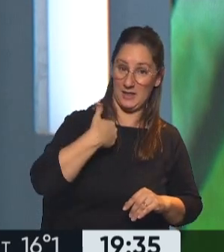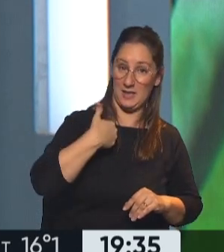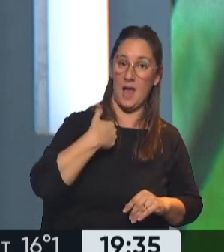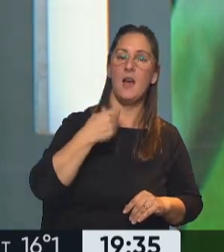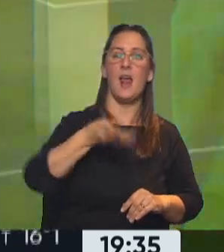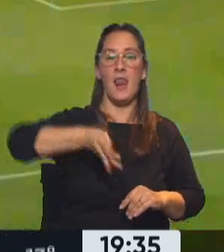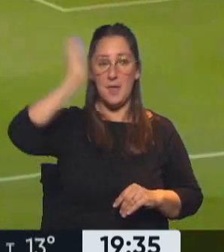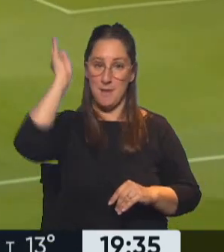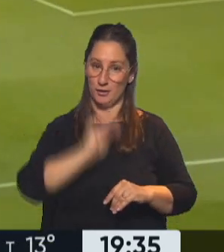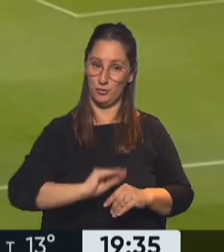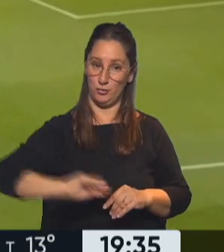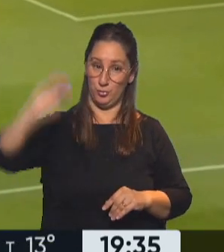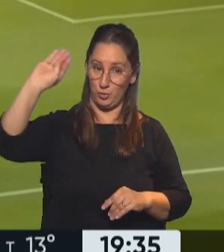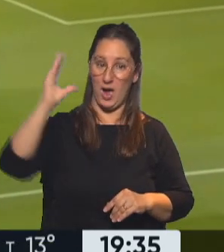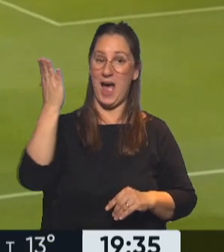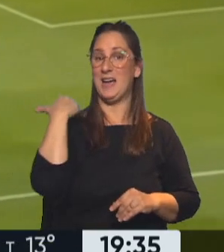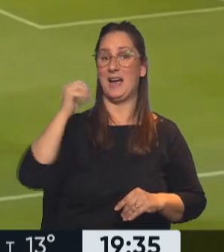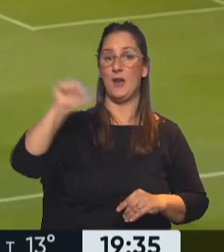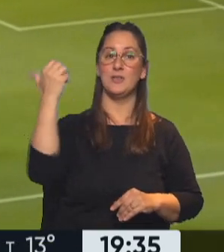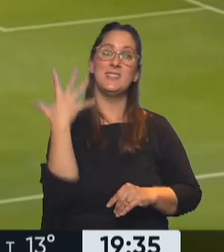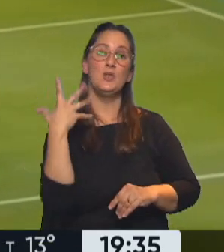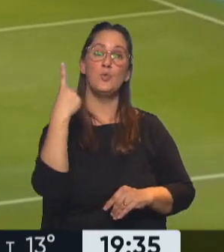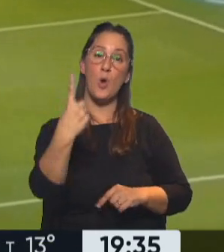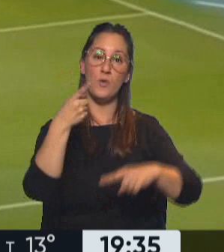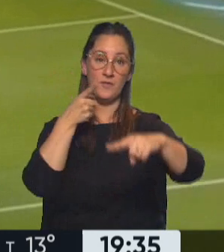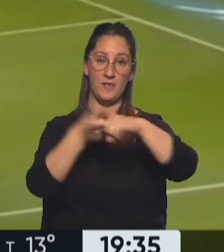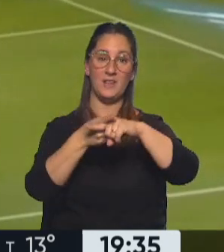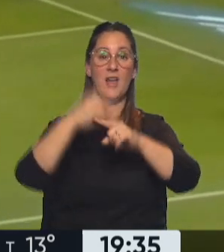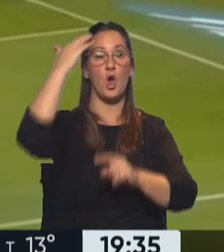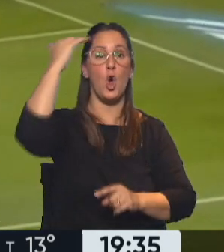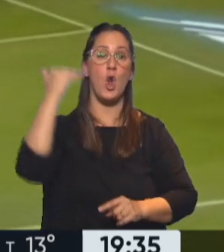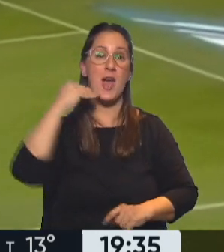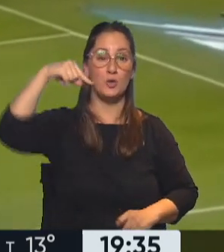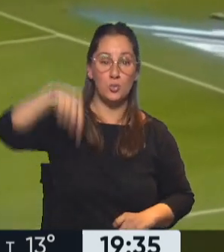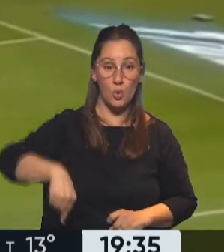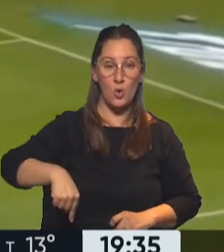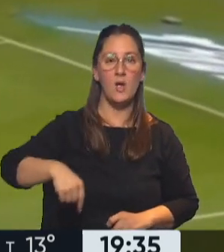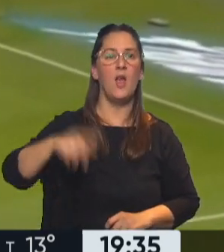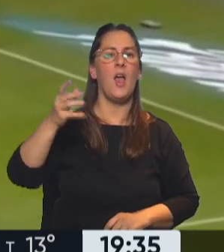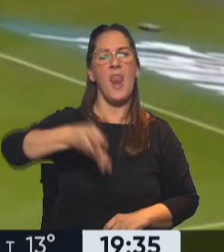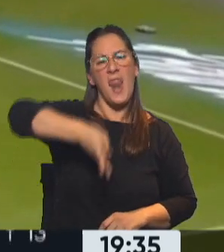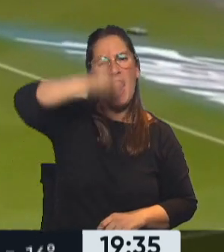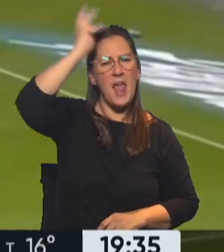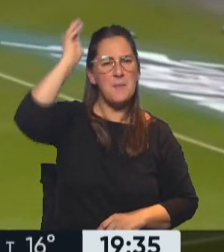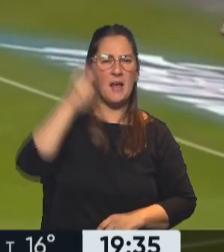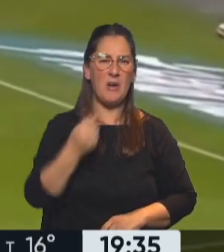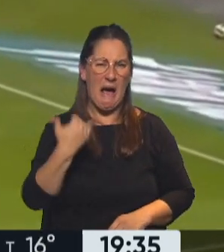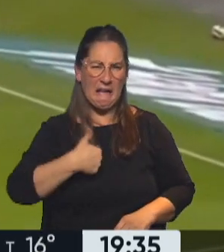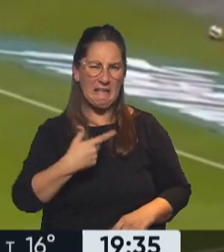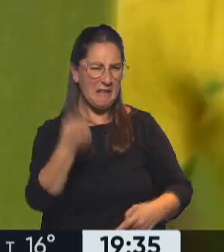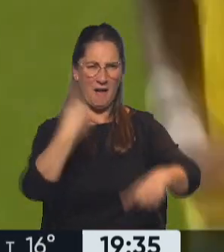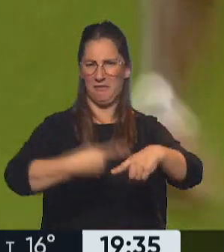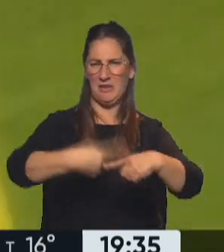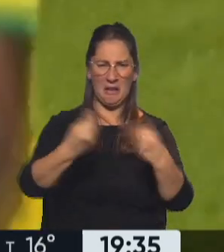después del partido que vamos a ver, que ganó 5-1 frente a Corea del Sur, ¿sabés qué dijo Neymar? ¿Qué festejan los